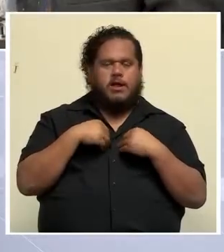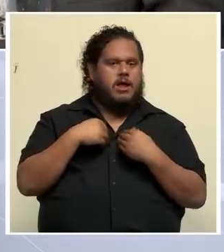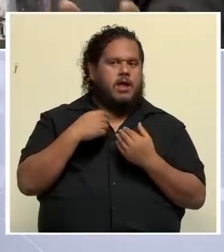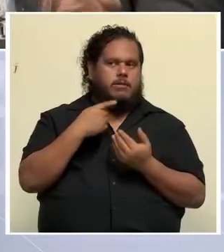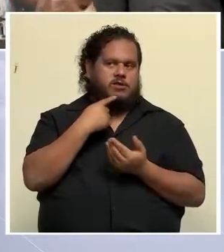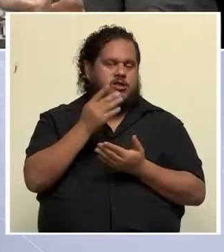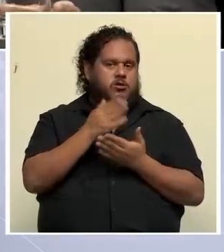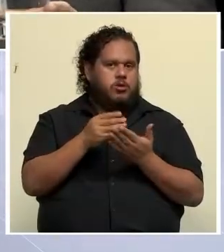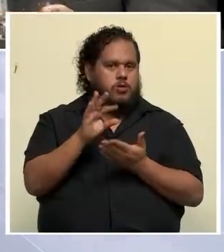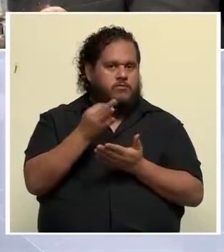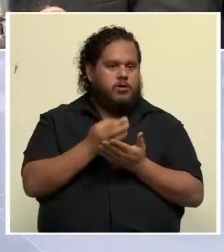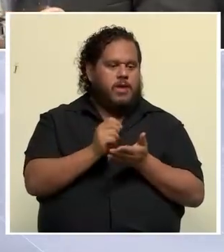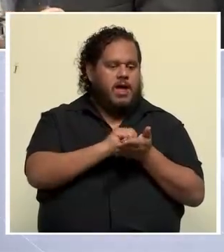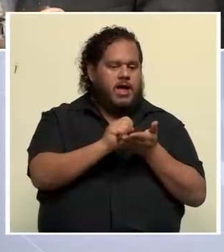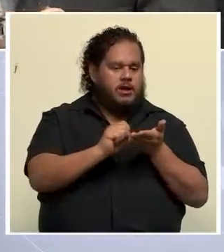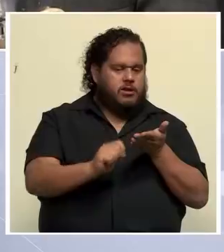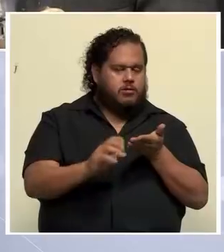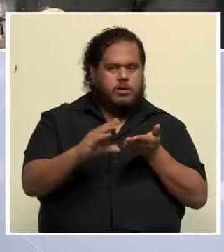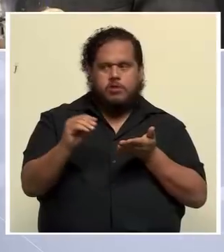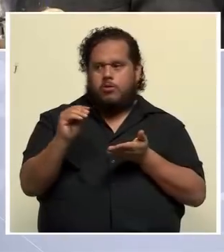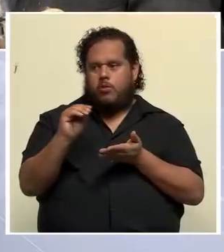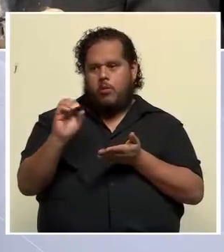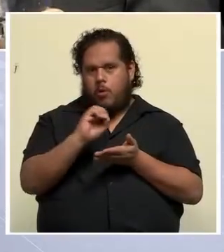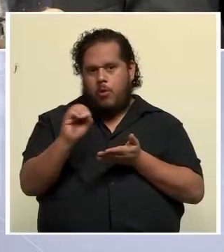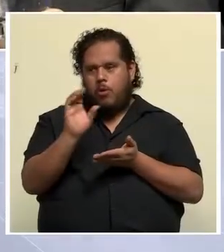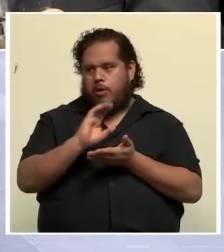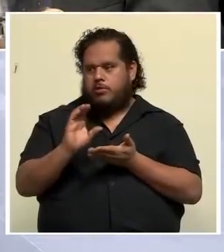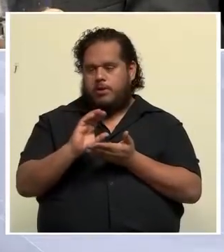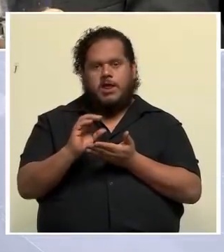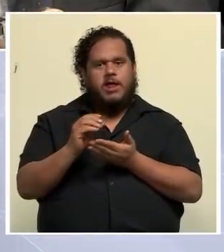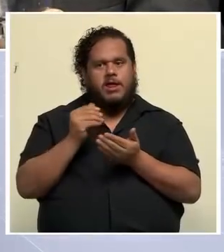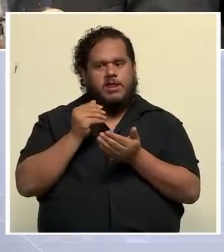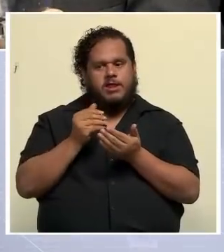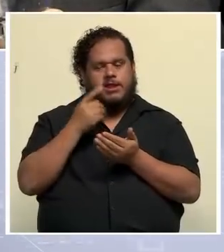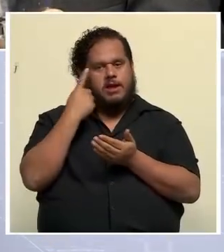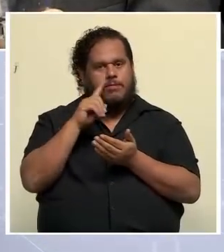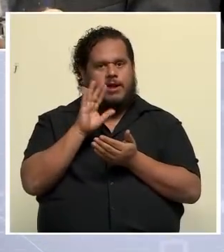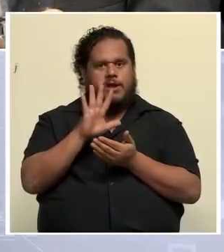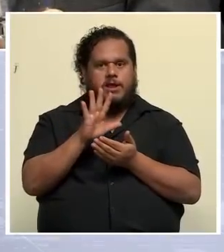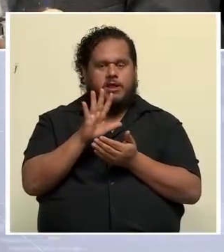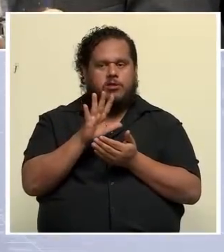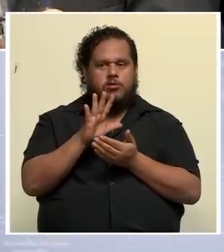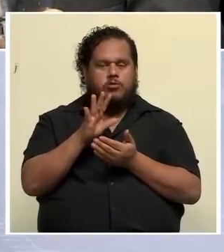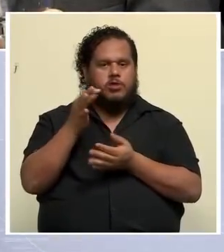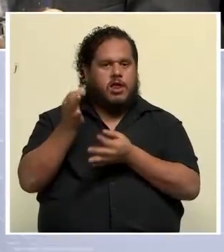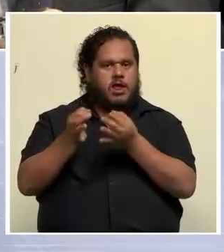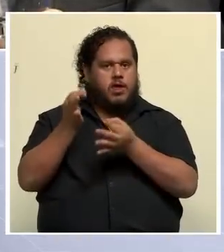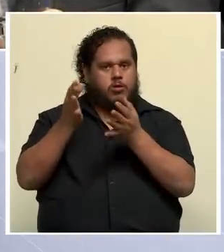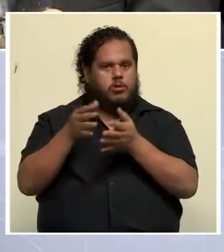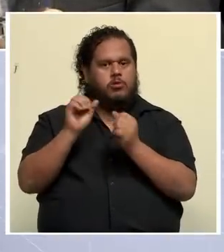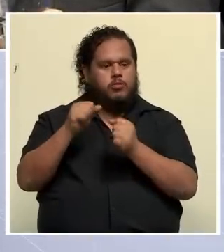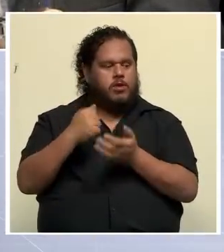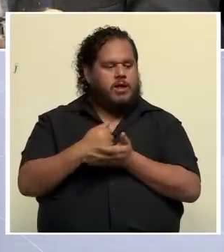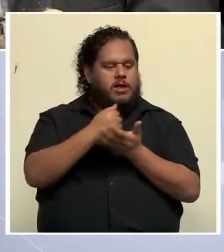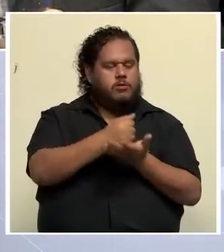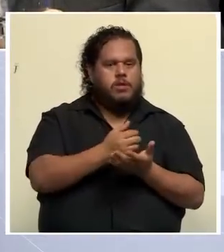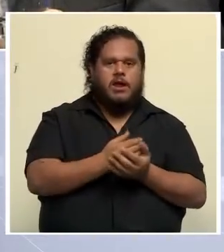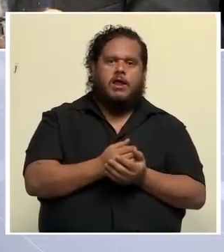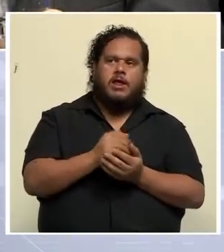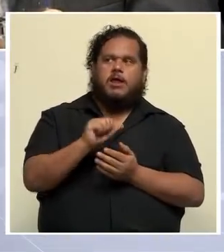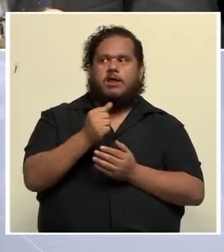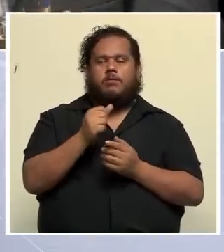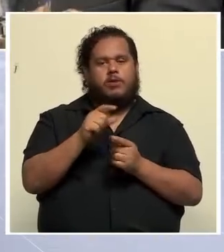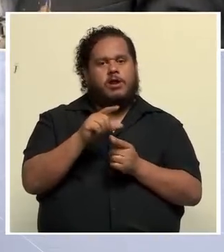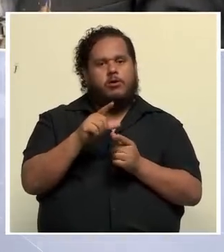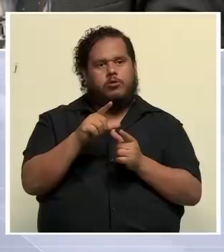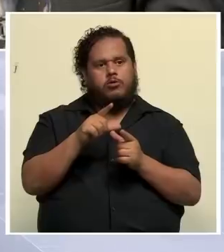manera, a las escuelas o a los colegios que les quedan cerca para que sus ejecutivos también puedan ayudar. Y por el otro